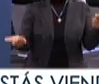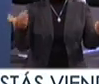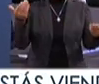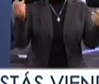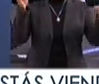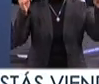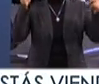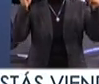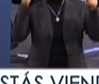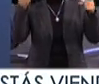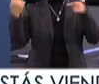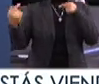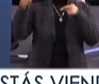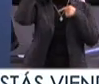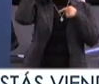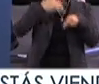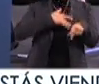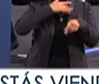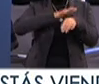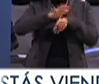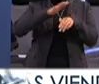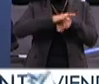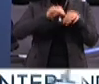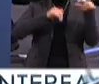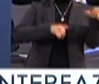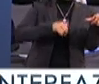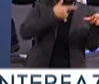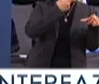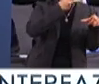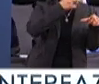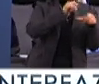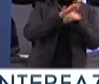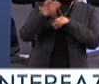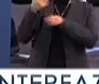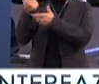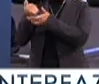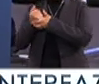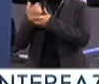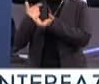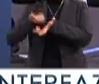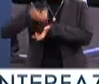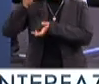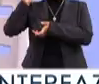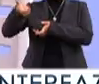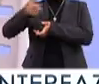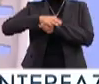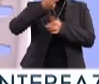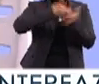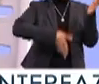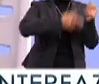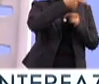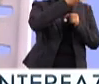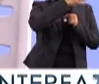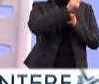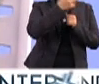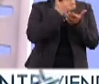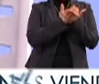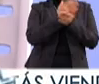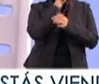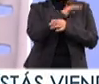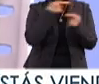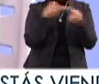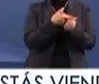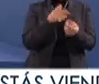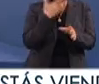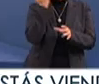empieza esta batalla esta conciencia del ciudadano de a pie que dice bueno pues ¿cuál me llevo? ¿pago más por unos o me llevo los genéricos aunque no me cuire bien? en